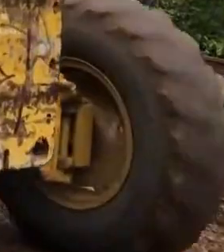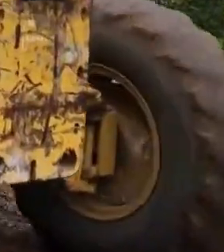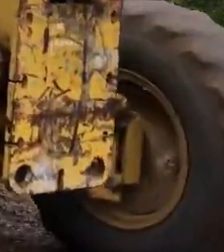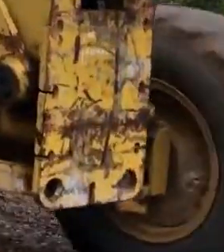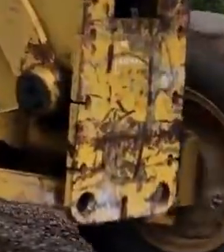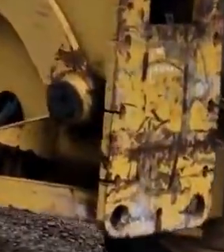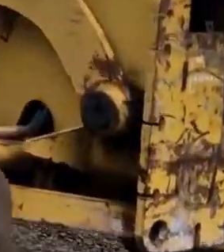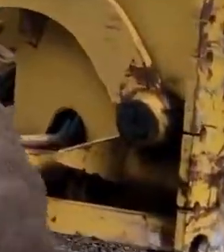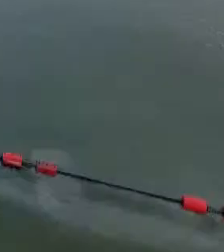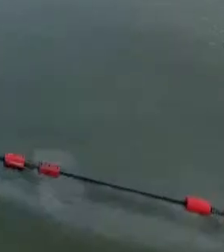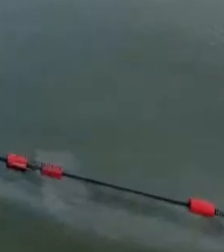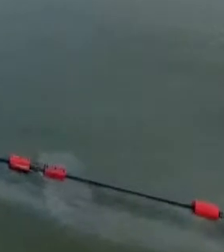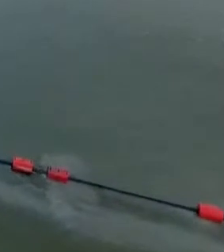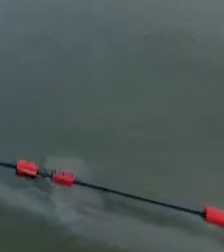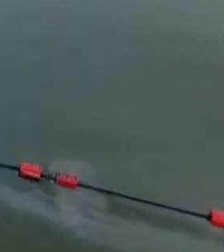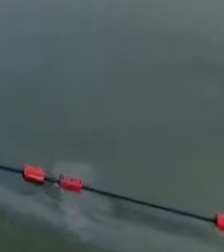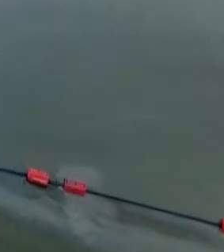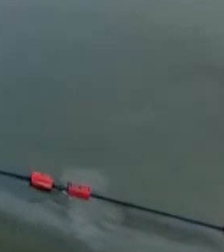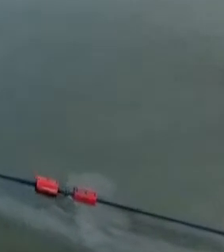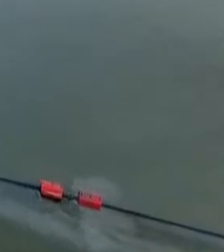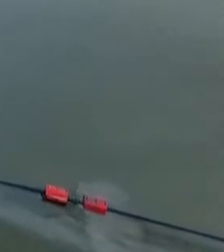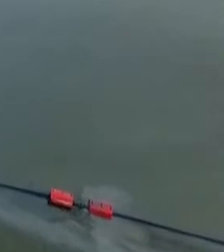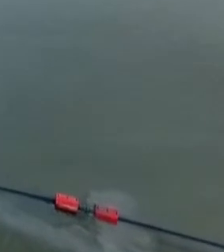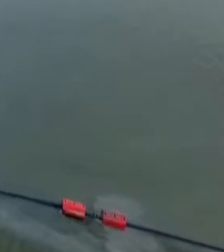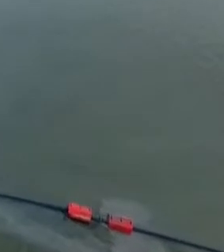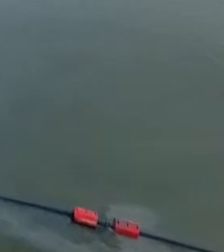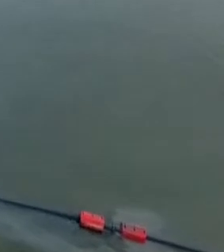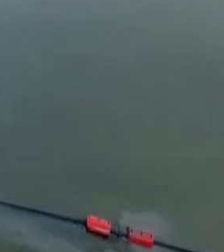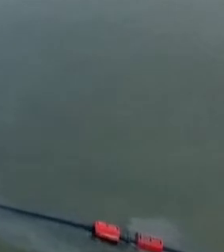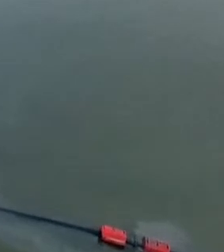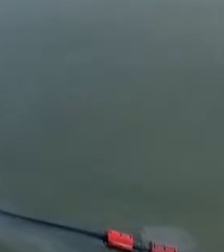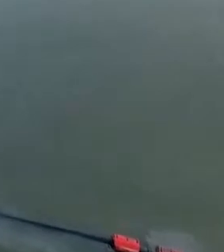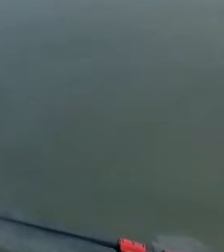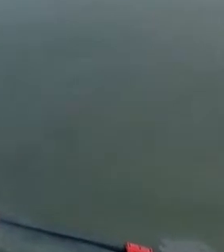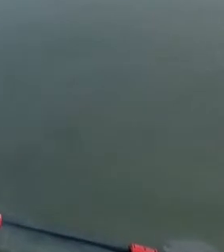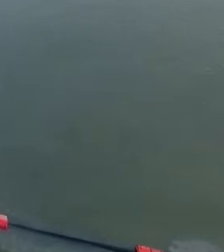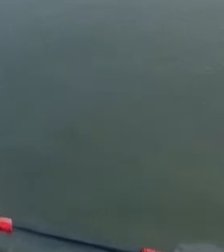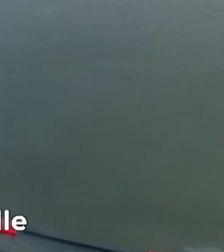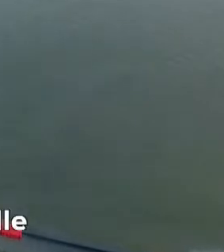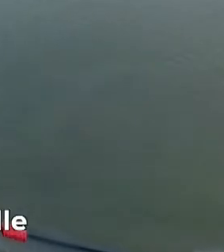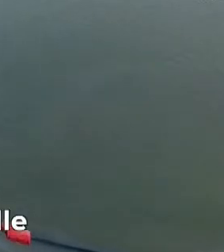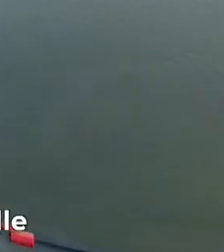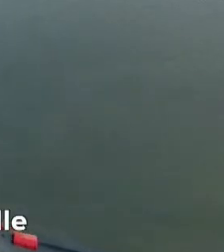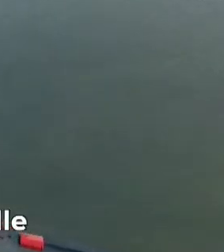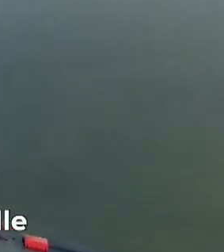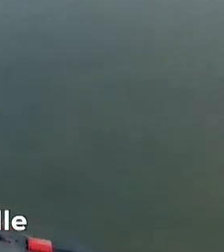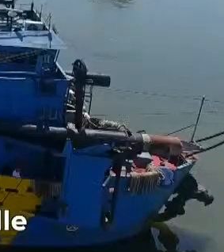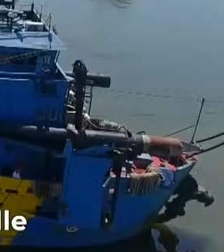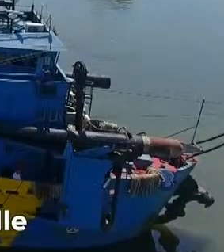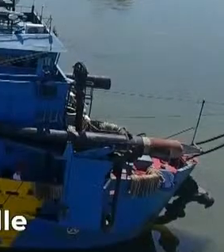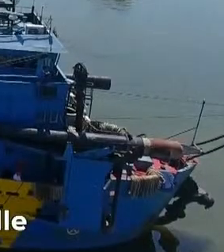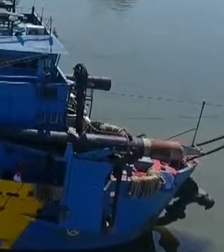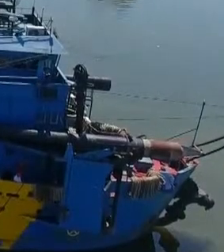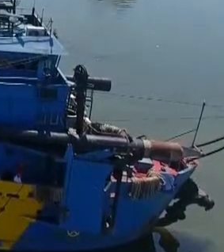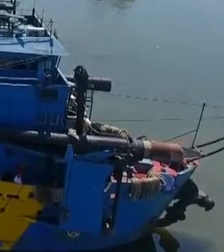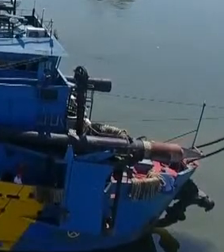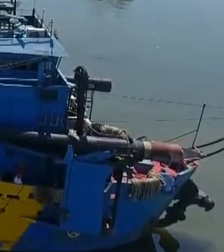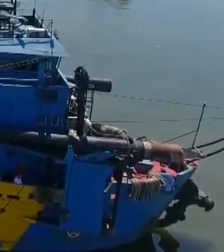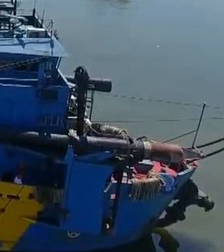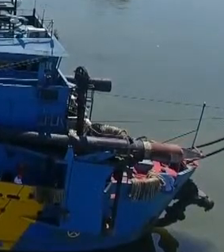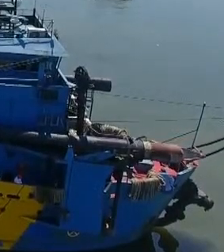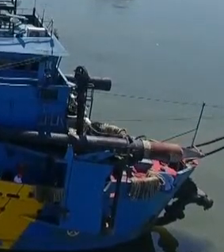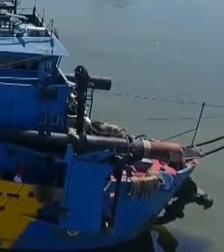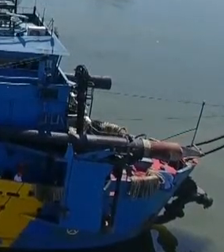de 2021. En el puerto de Coatzacoalcos, el dragado de construcción para la extensión de 130 metros de